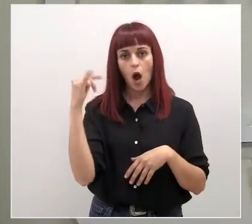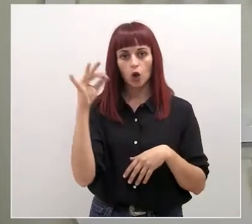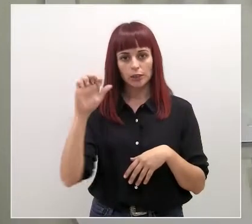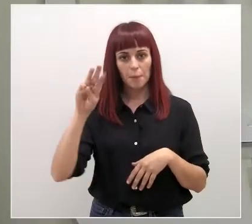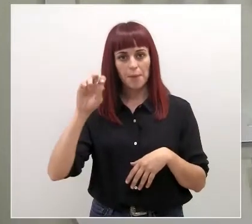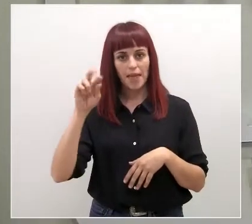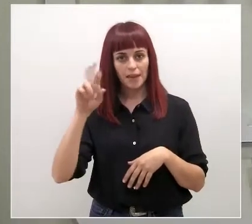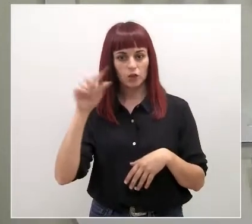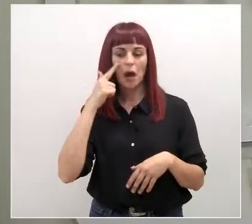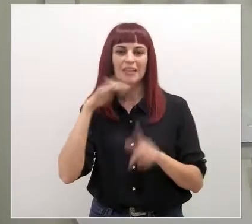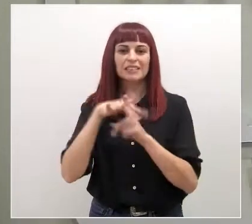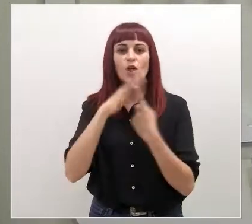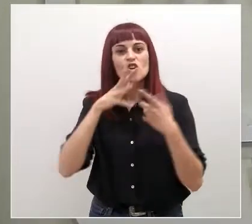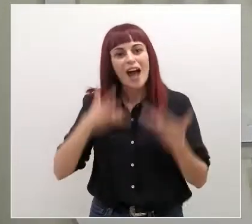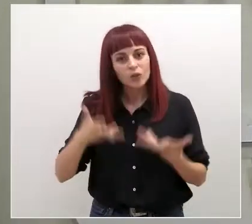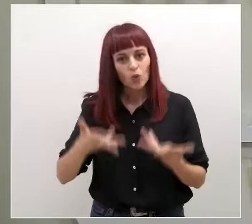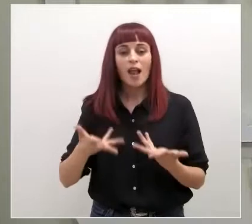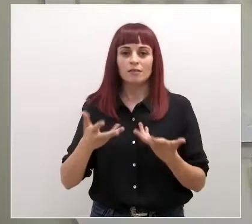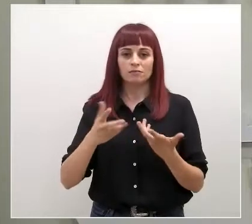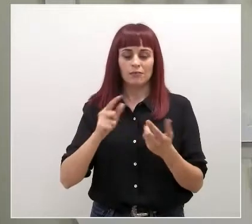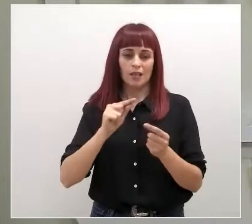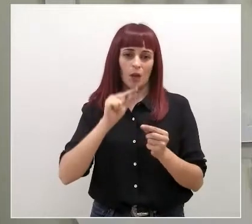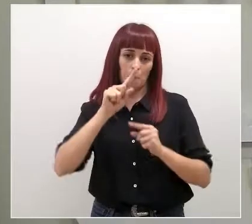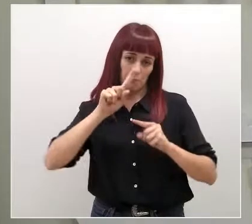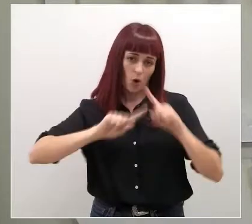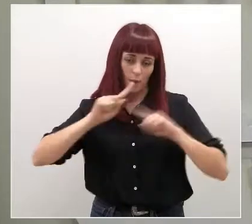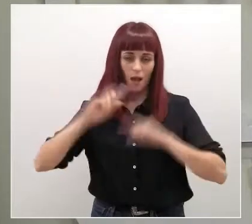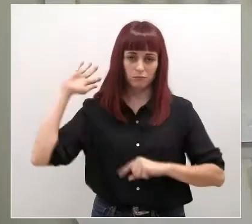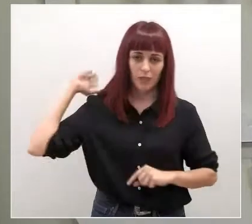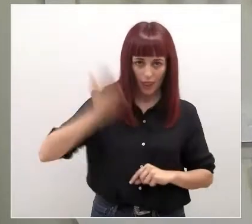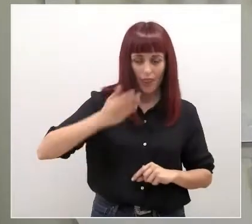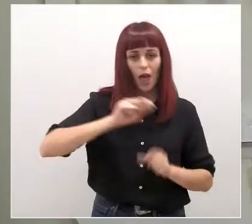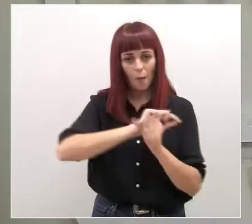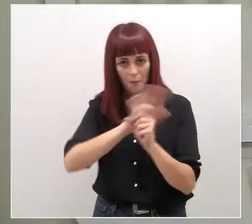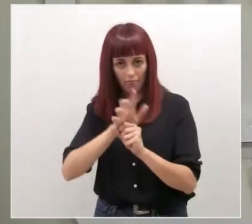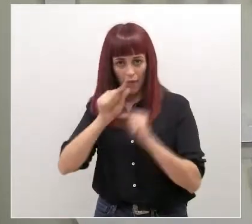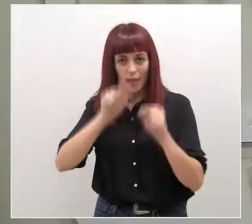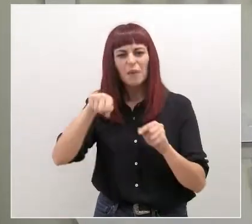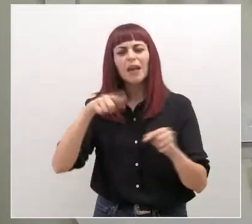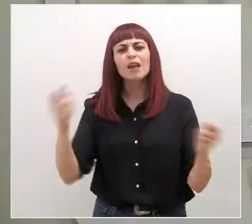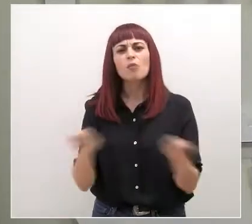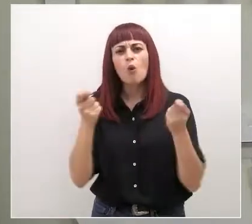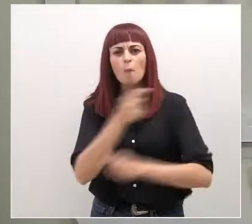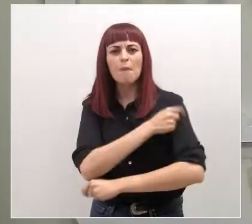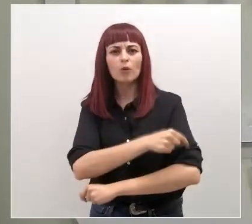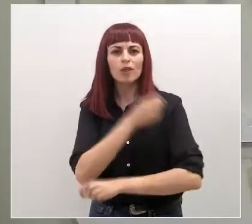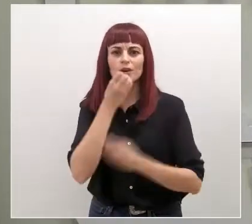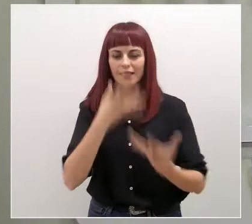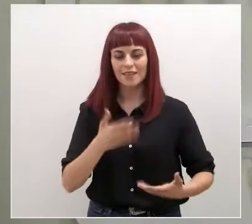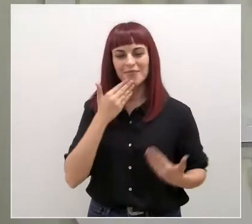para actualizar toda la información de la incidencia de la pandemia y del proceso de vacunación. Muchas gracias,